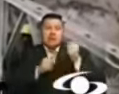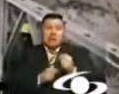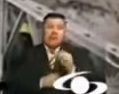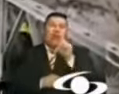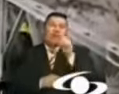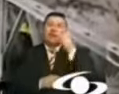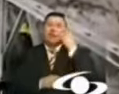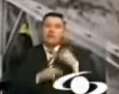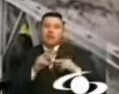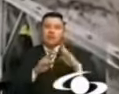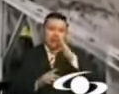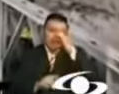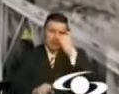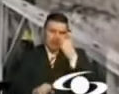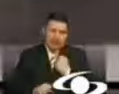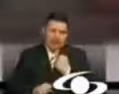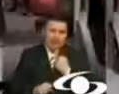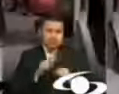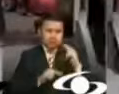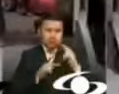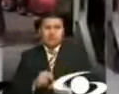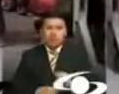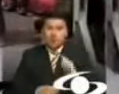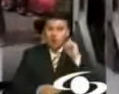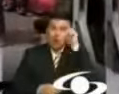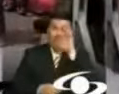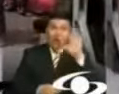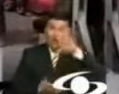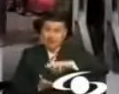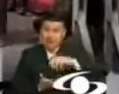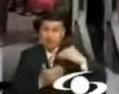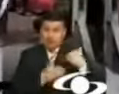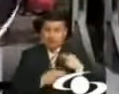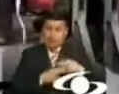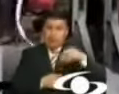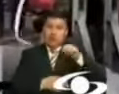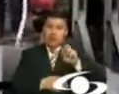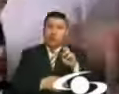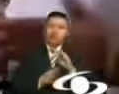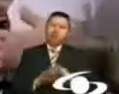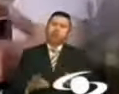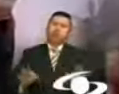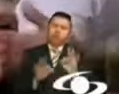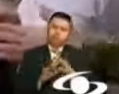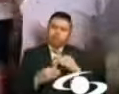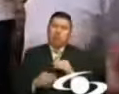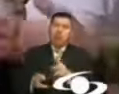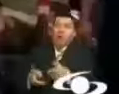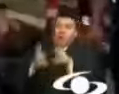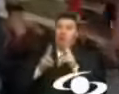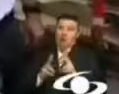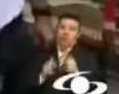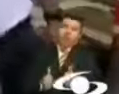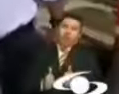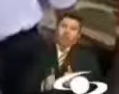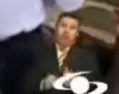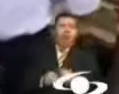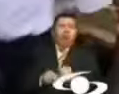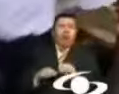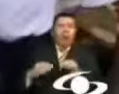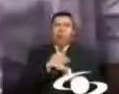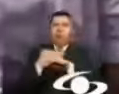Operaciones Especiales del Ejército Nacional. El gobernador de Santander, Mauricio Aguilar Hurtado, resaltó las propiedades del puente militar que permite la